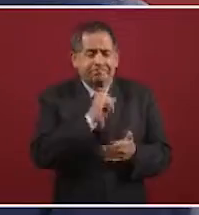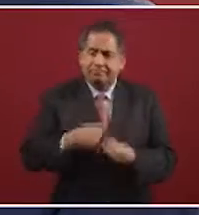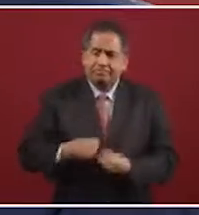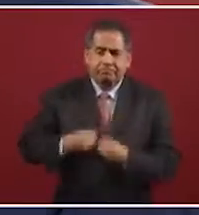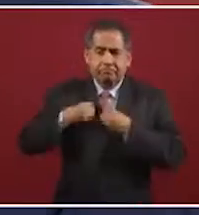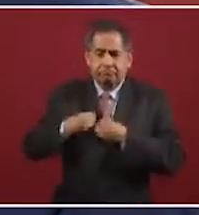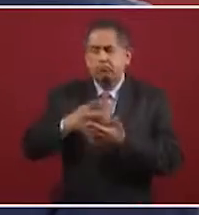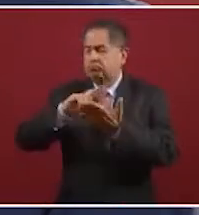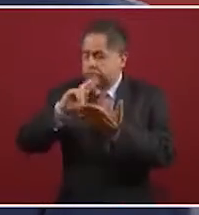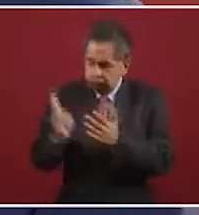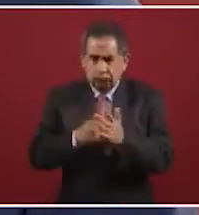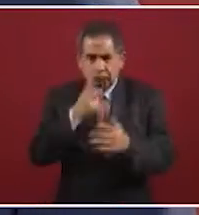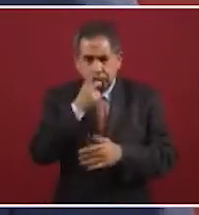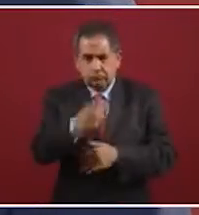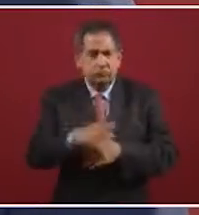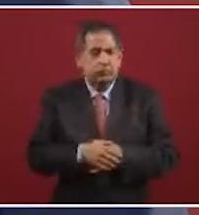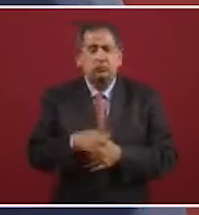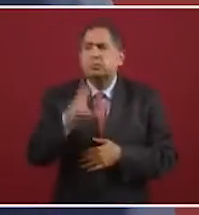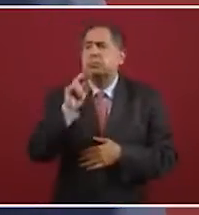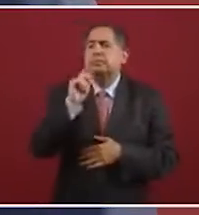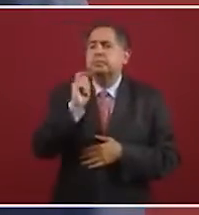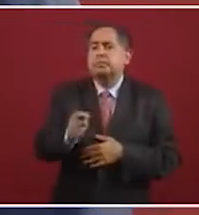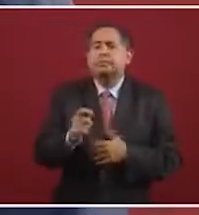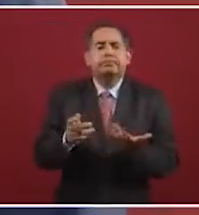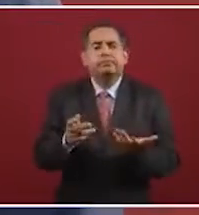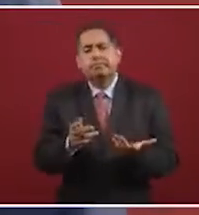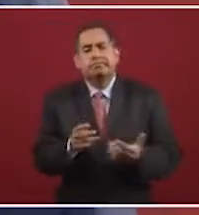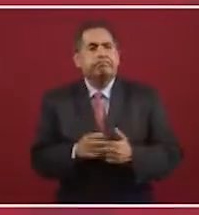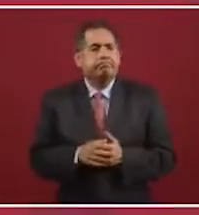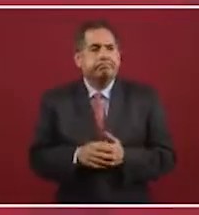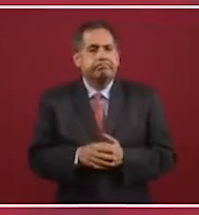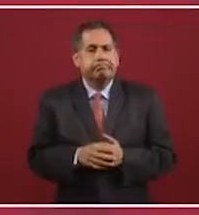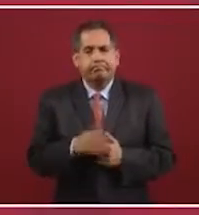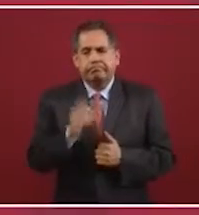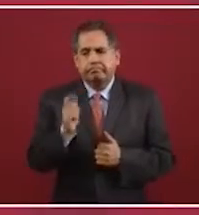Y repito, no es un asunto de